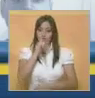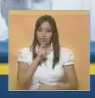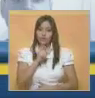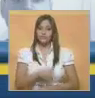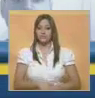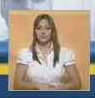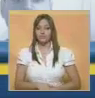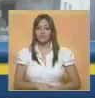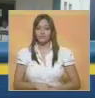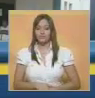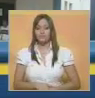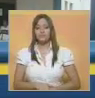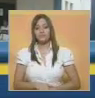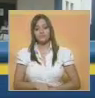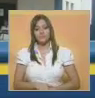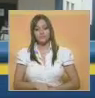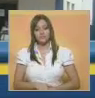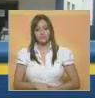edad.